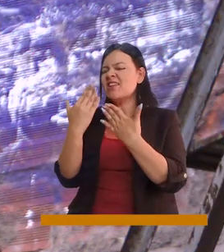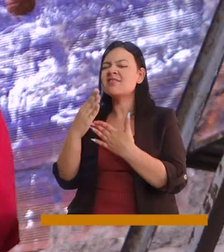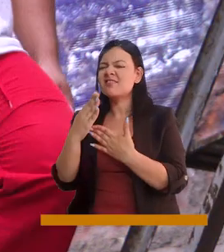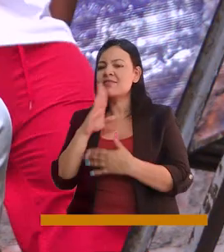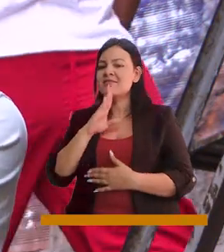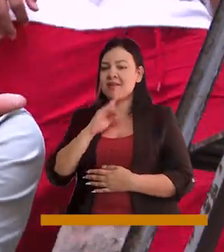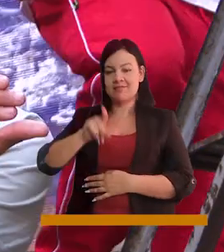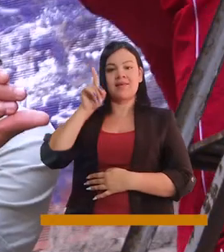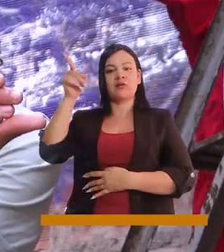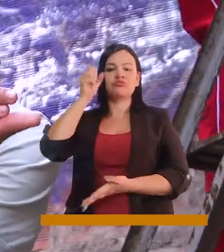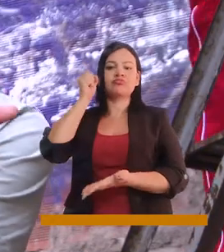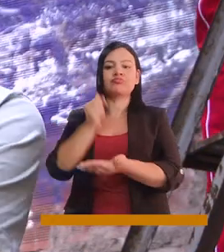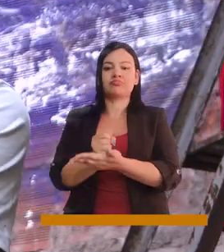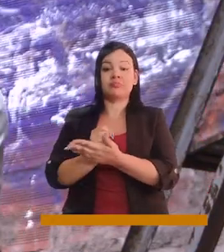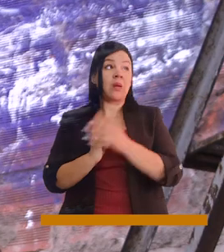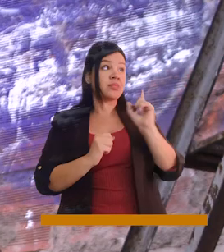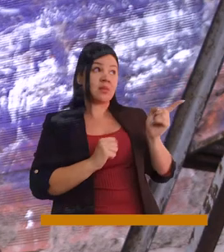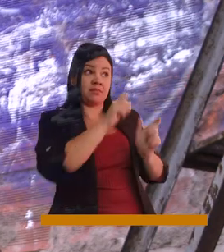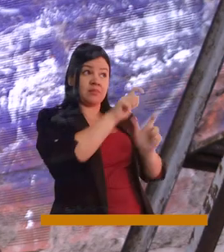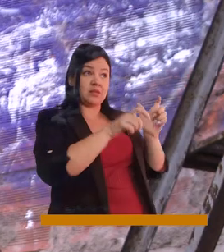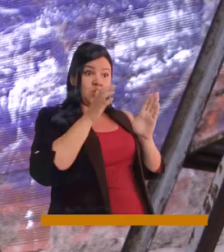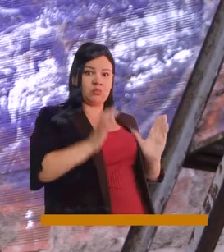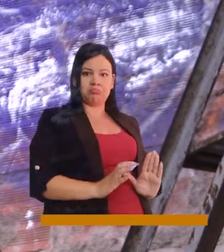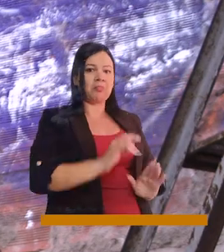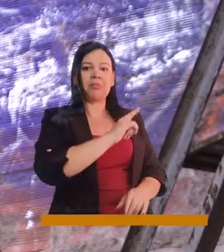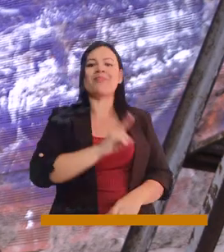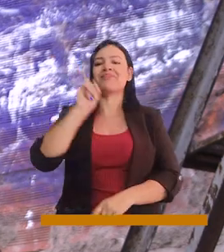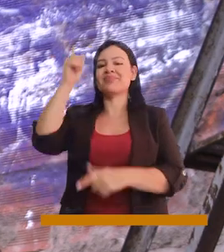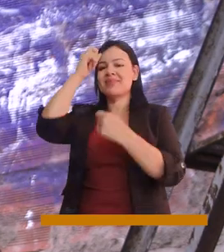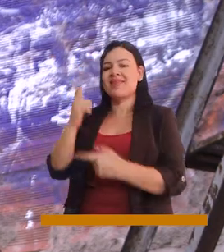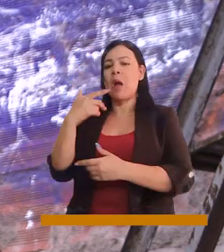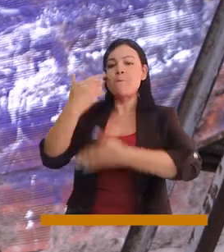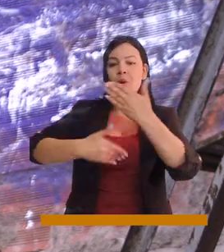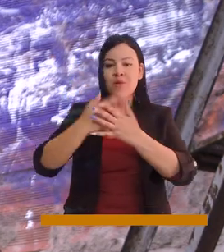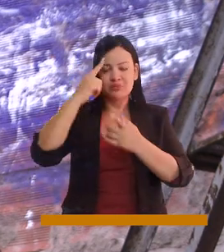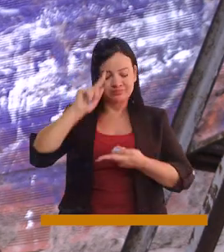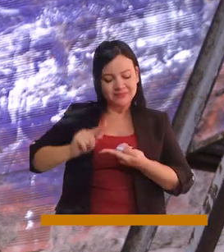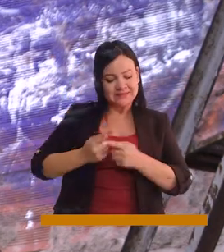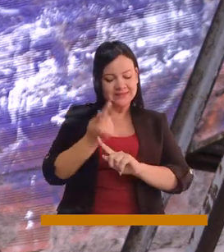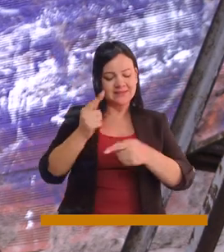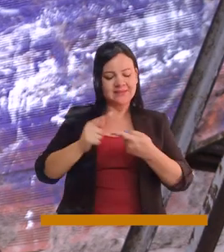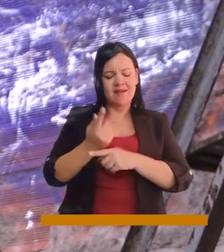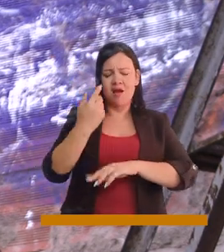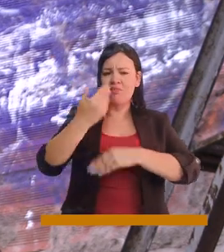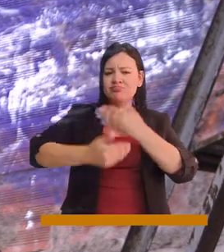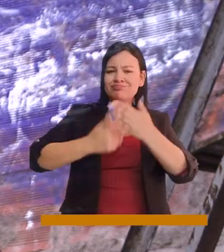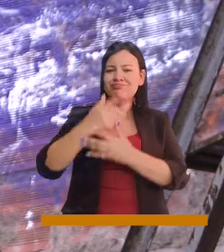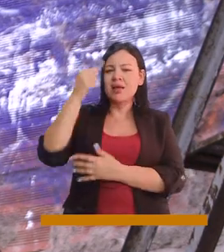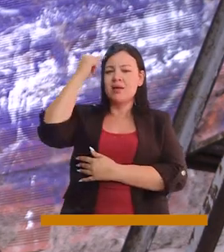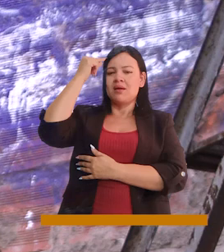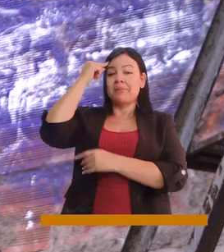es una obligación del Estado no un requisito de los ciudadanos y esta confianza se construye Tejiendo la